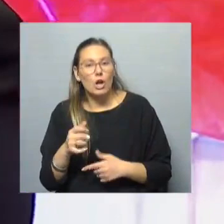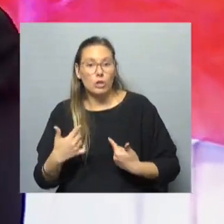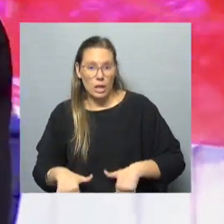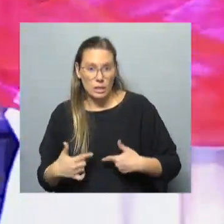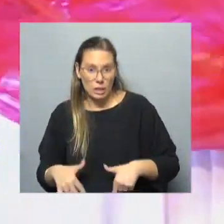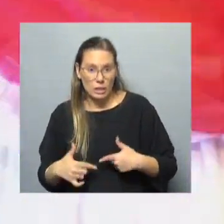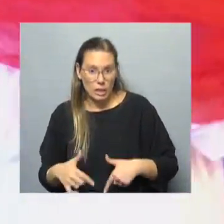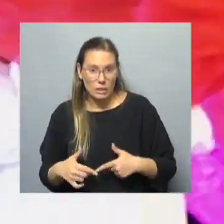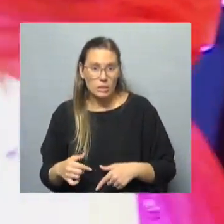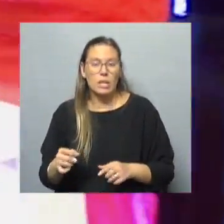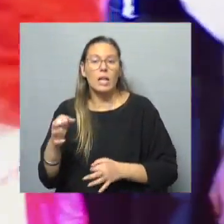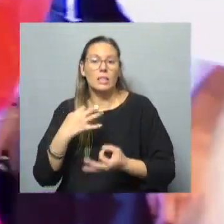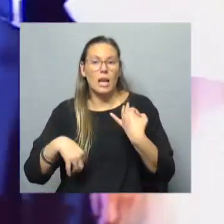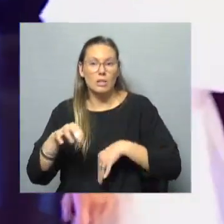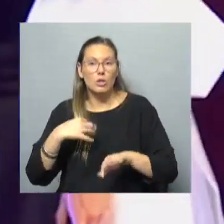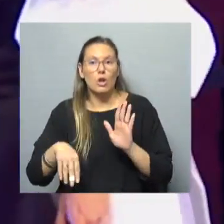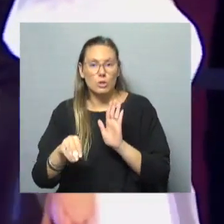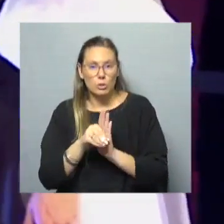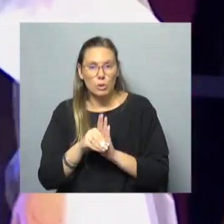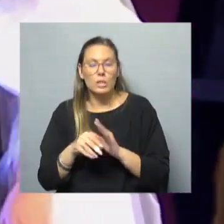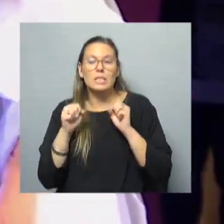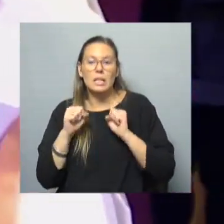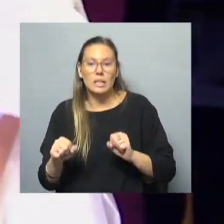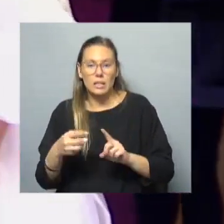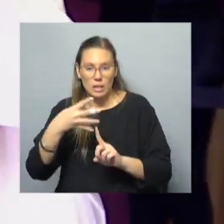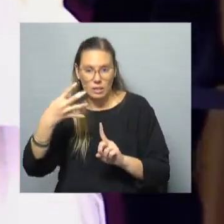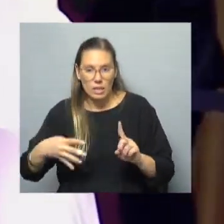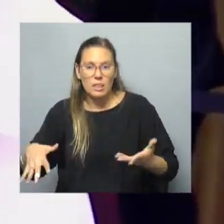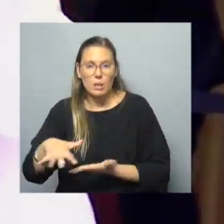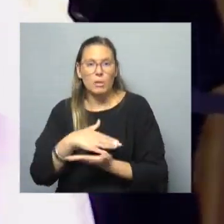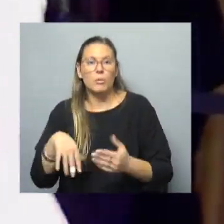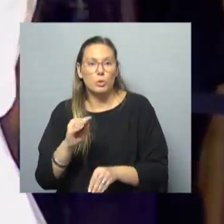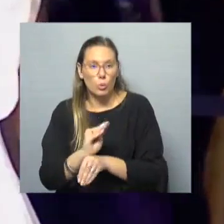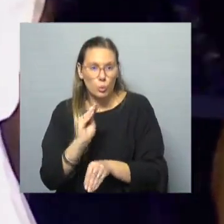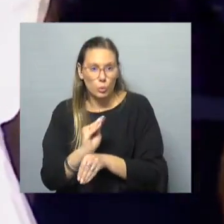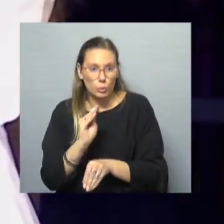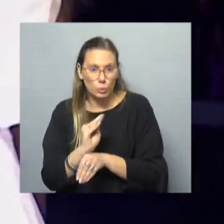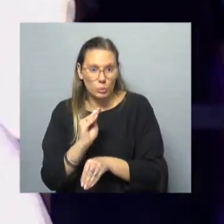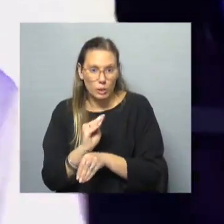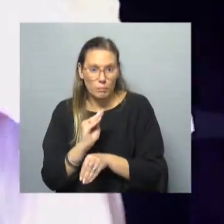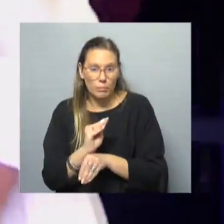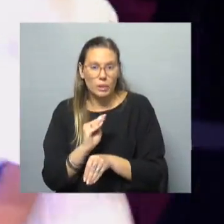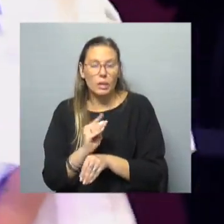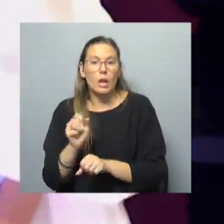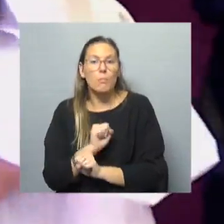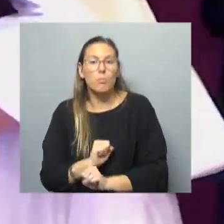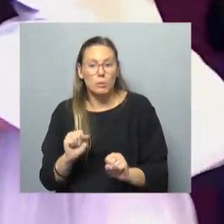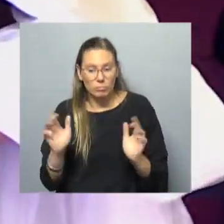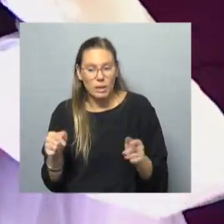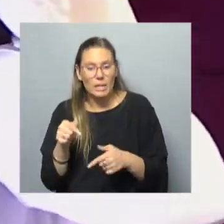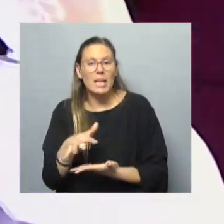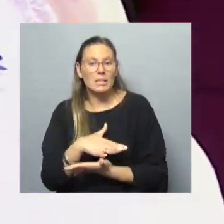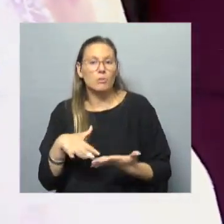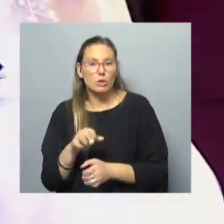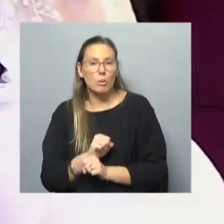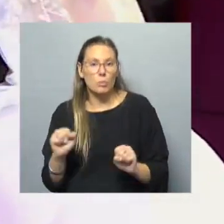Intendencia de Montevideo, el Teatro Solís, la Secretaría de Diversidad, del Departamento de Cultura, quienes hicieron posible que esto suceda